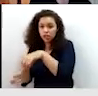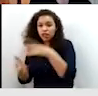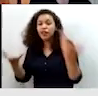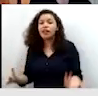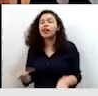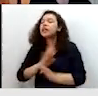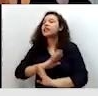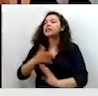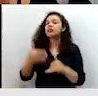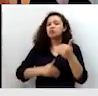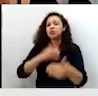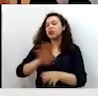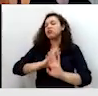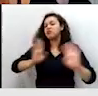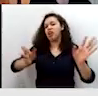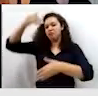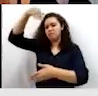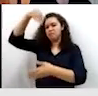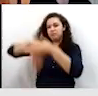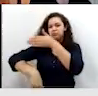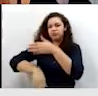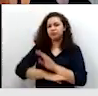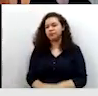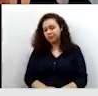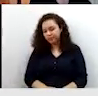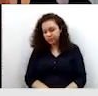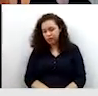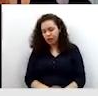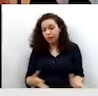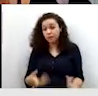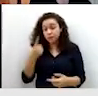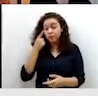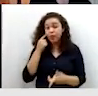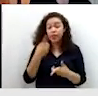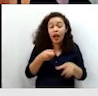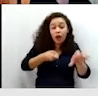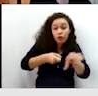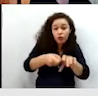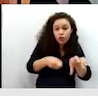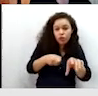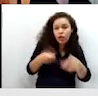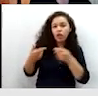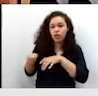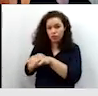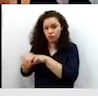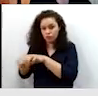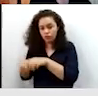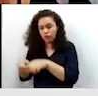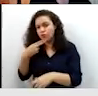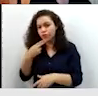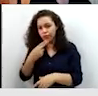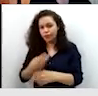ese proceso, fue así al cesto de la basura. ¿Por qué? Por estar mezclando ese tipo de utensilios, que eso se llamaría